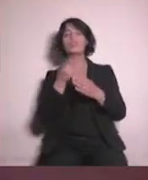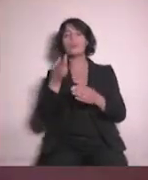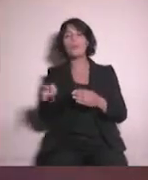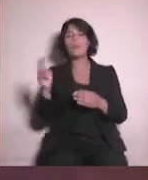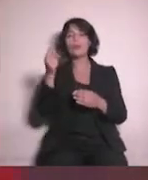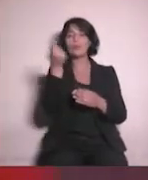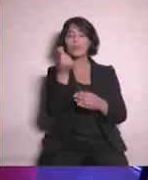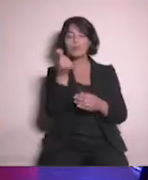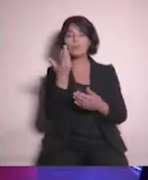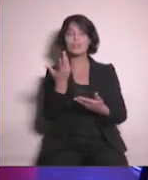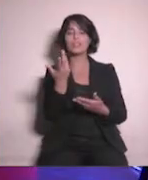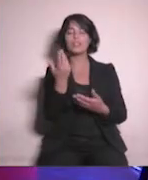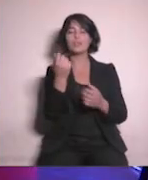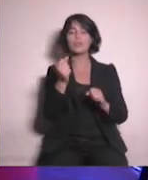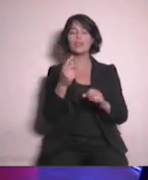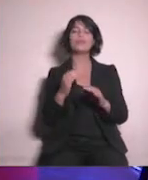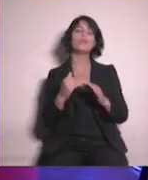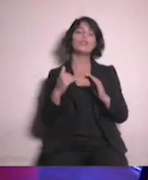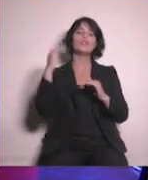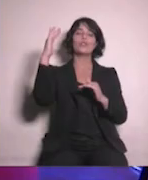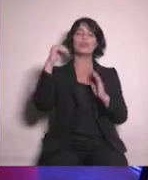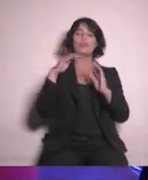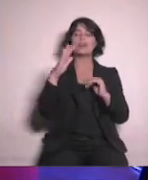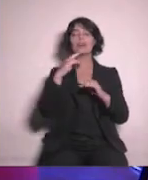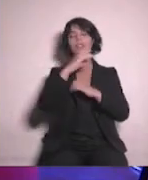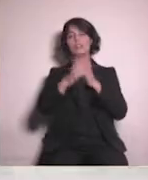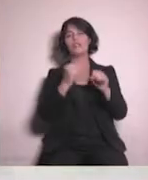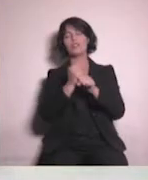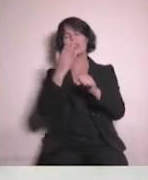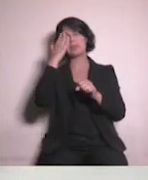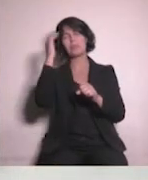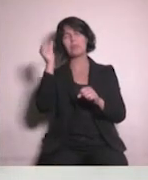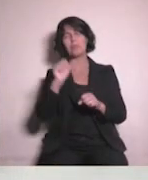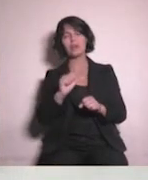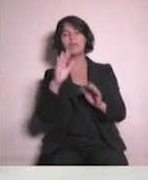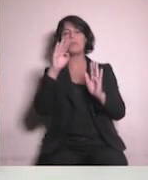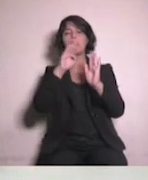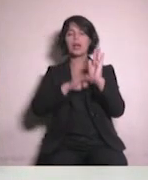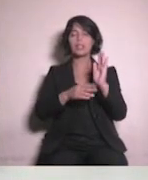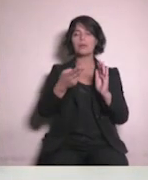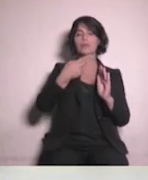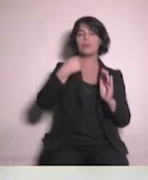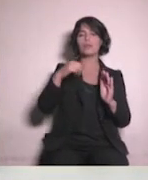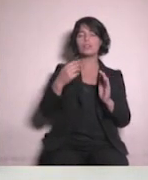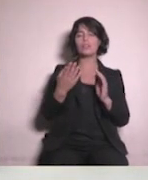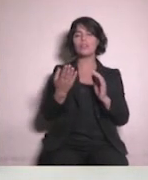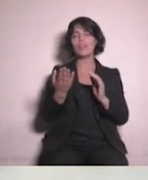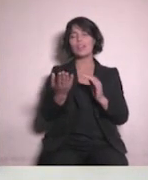nosotros subiríamos nuestros ingresos por comisiones. Y los años que tenemos malos retornos, bajaríamos nuestros ingresos por comisiones.